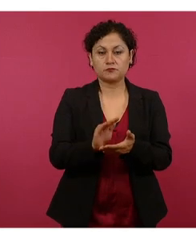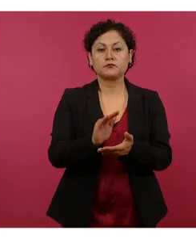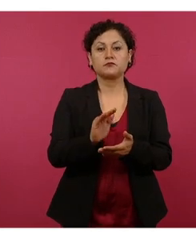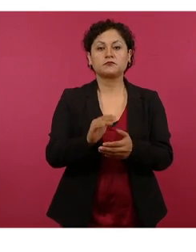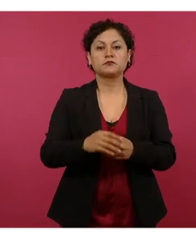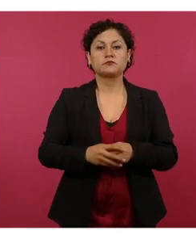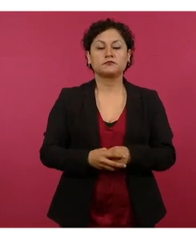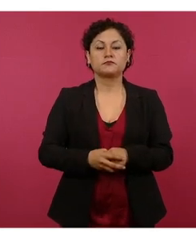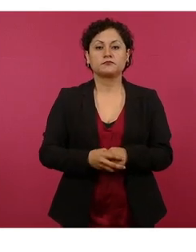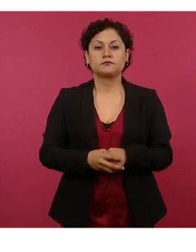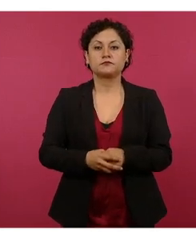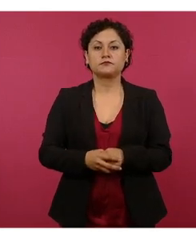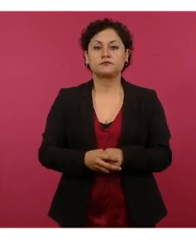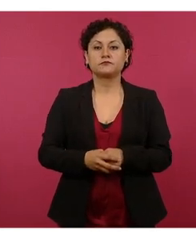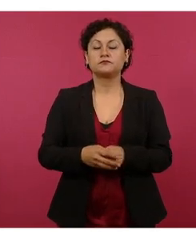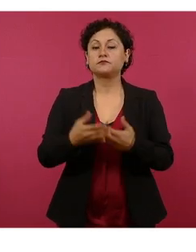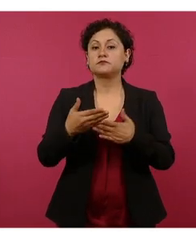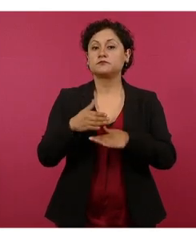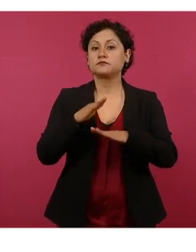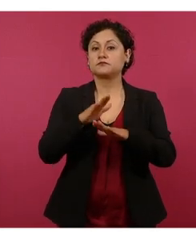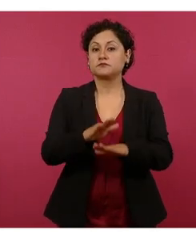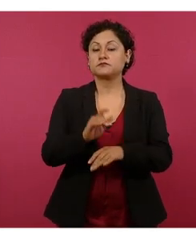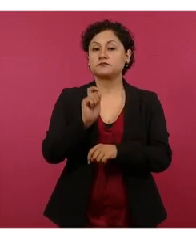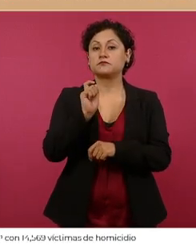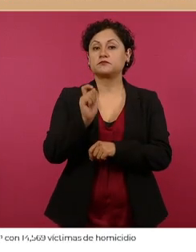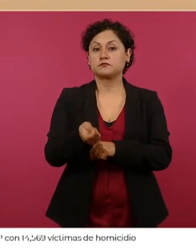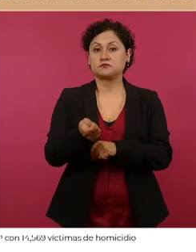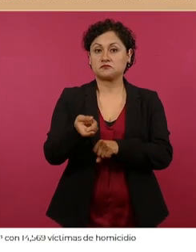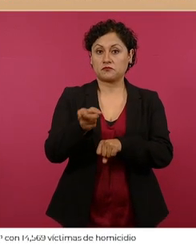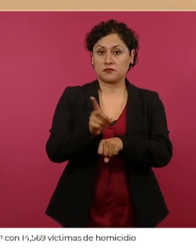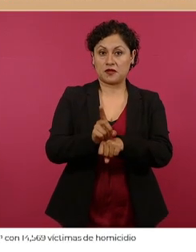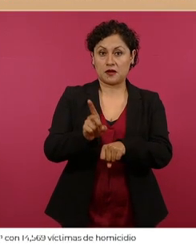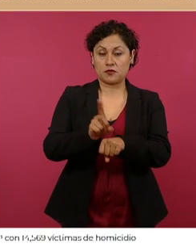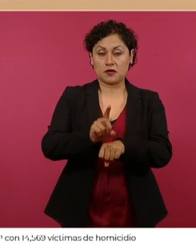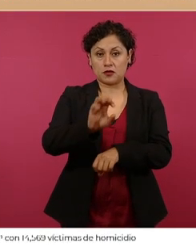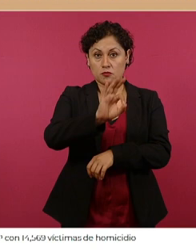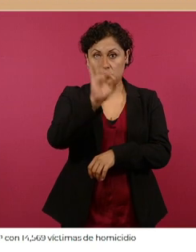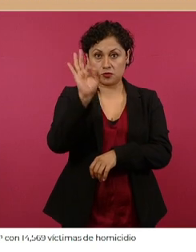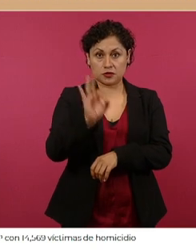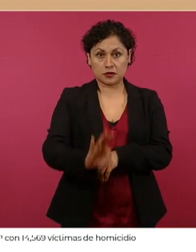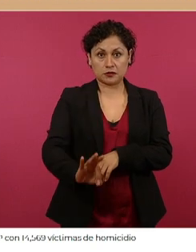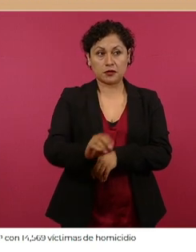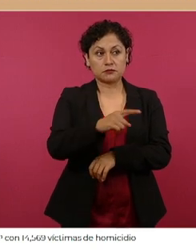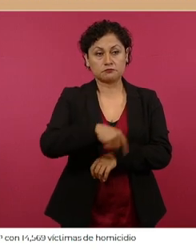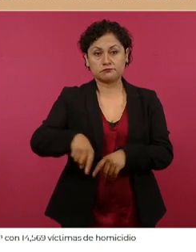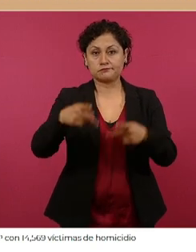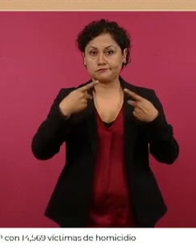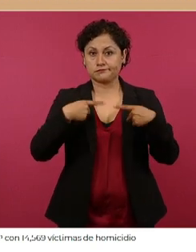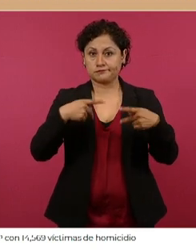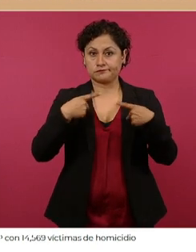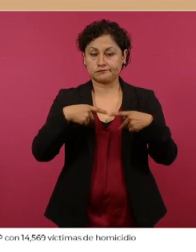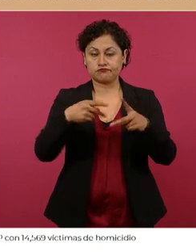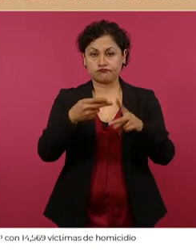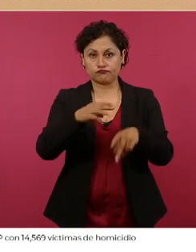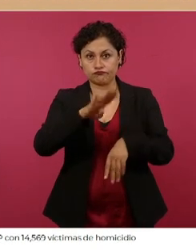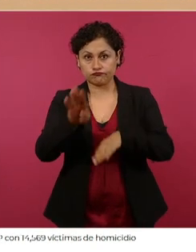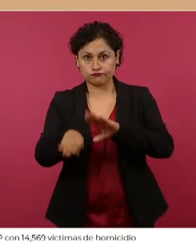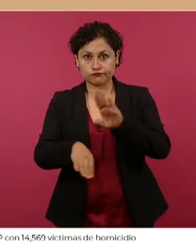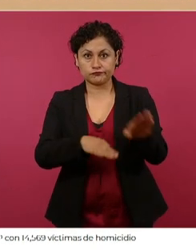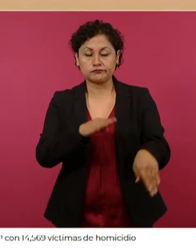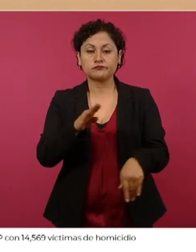Adelante, en relación con el promedio diario de víctimas, tenemos el promedio